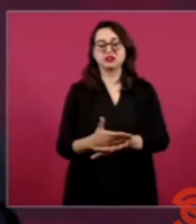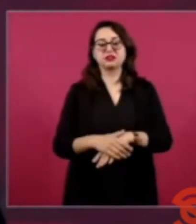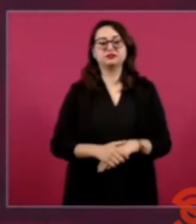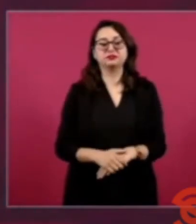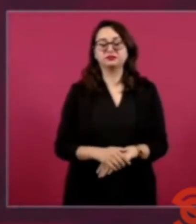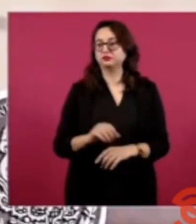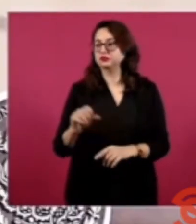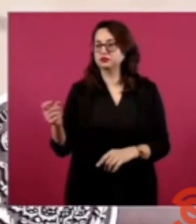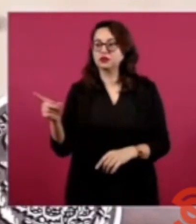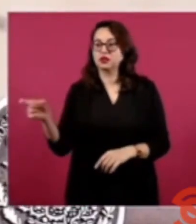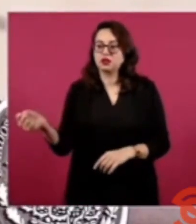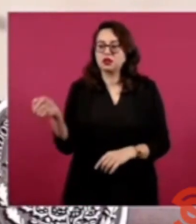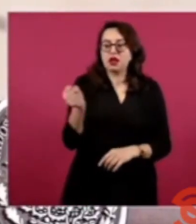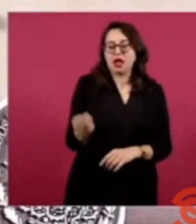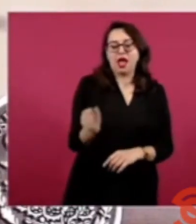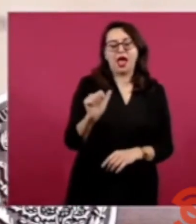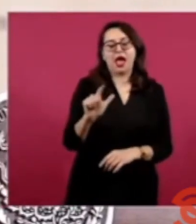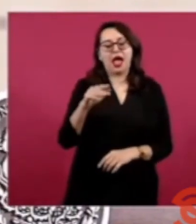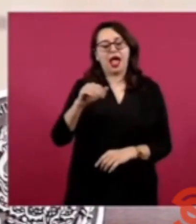Almazán,